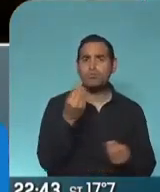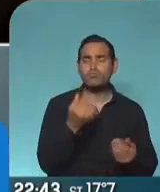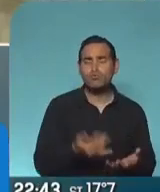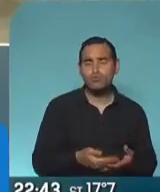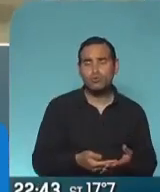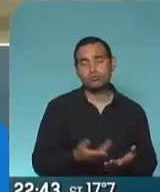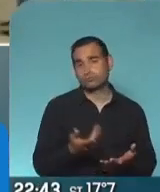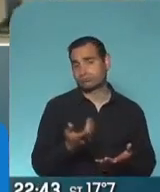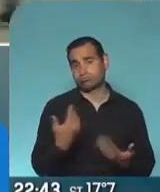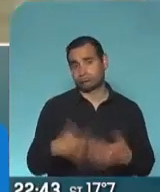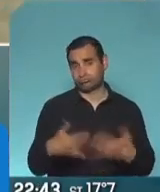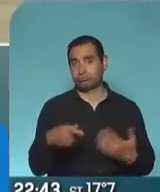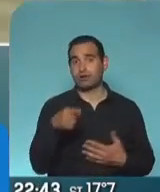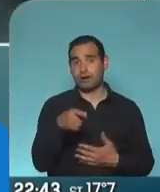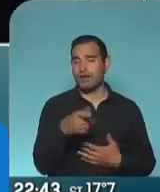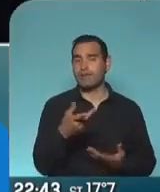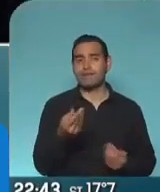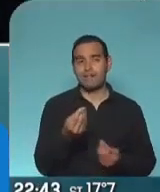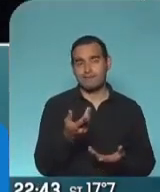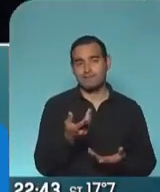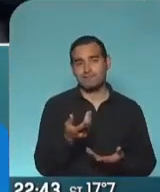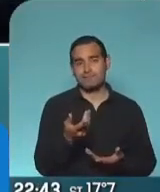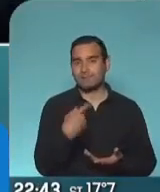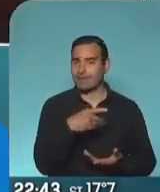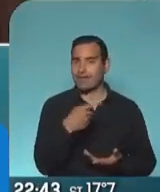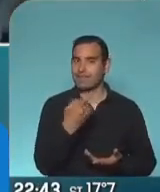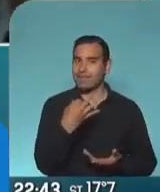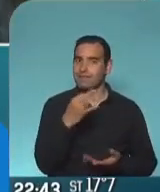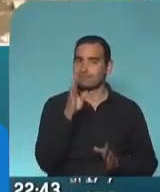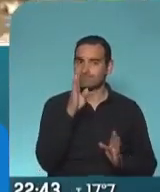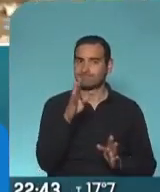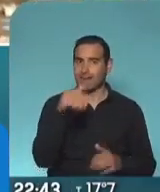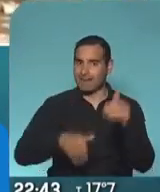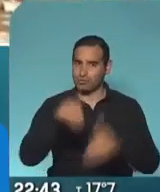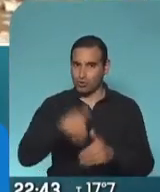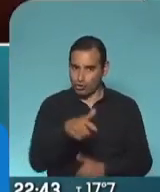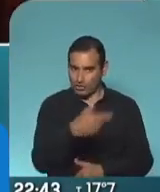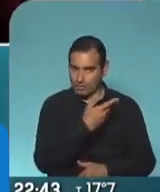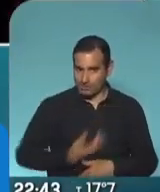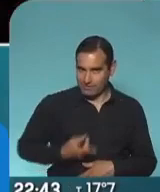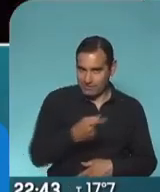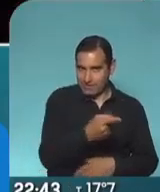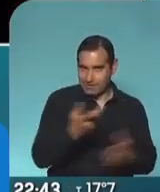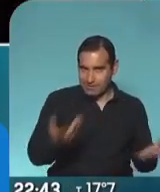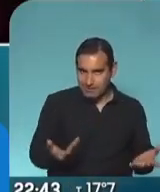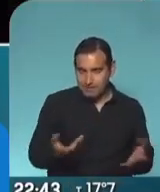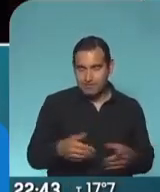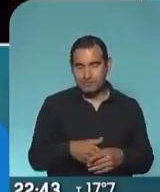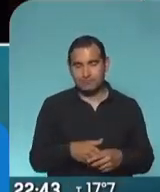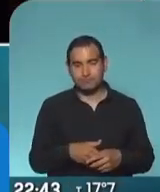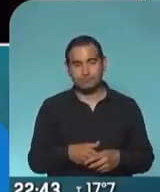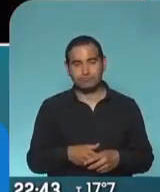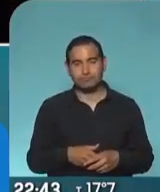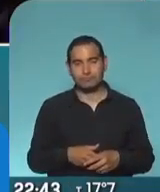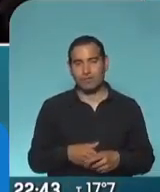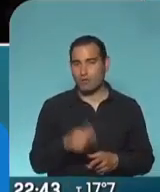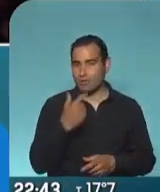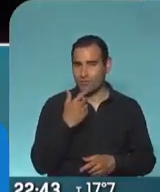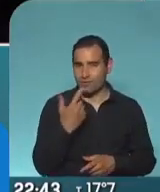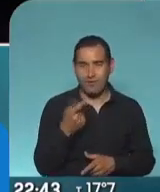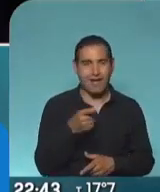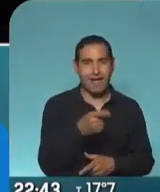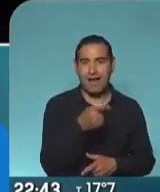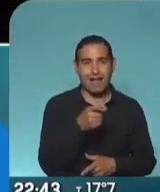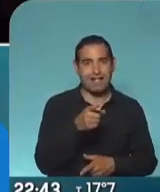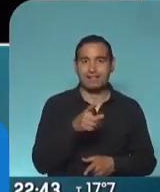porque todo lo que hace es en función también, tiene que ser en función de las elecciones y sin dudas tienen la